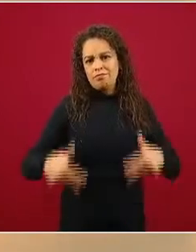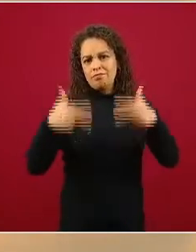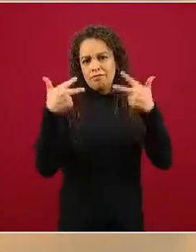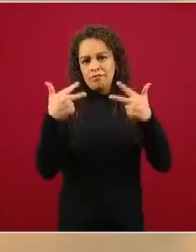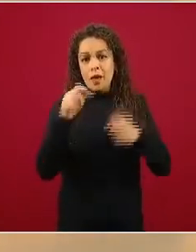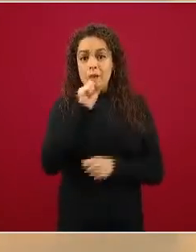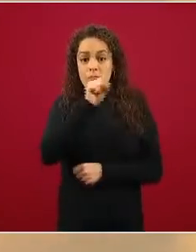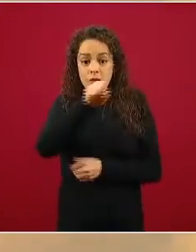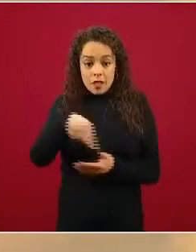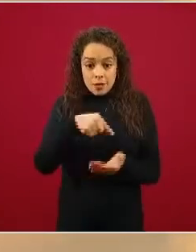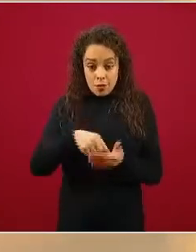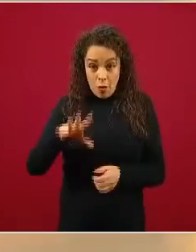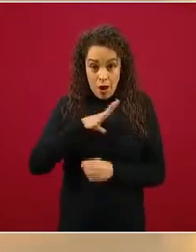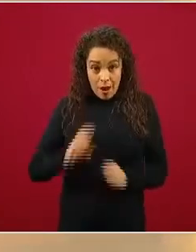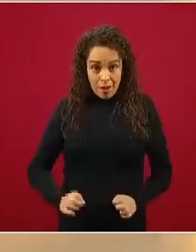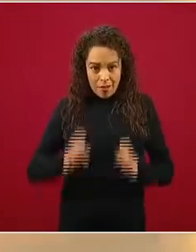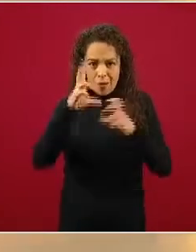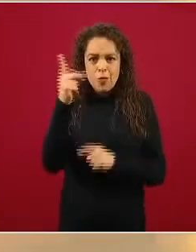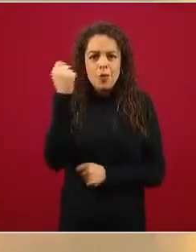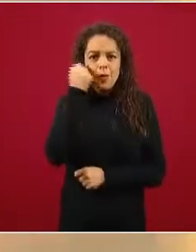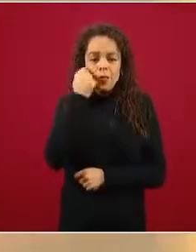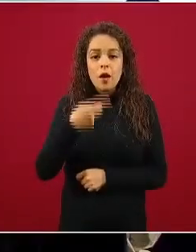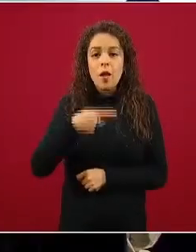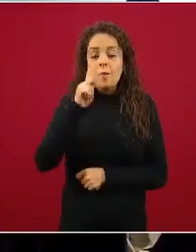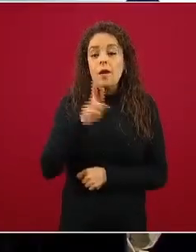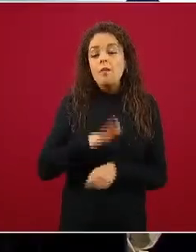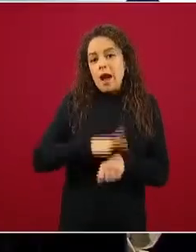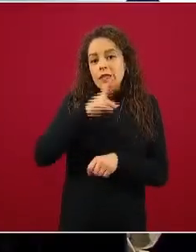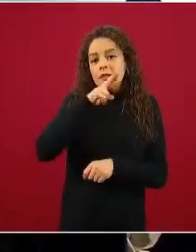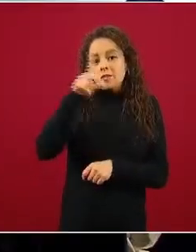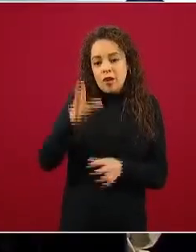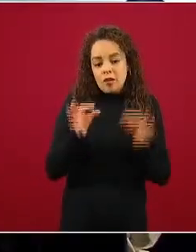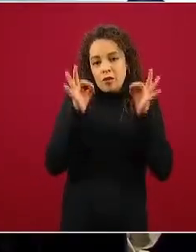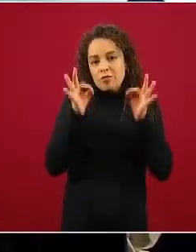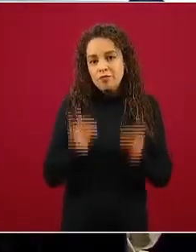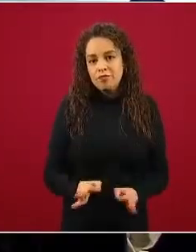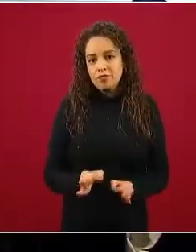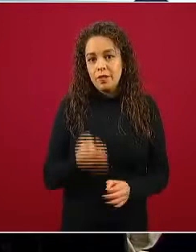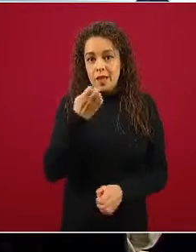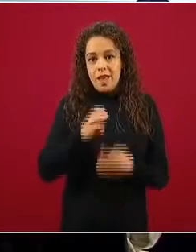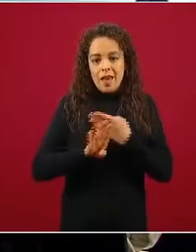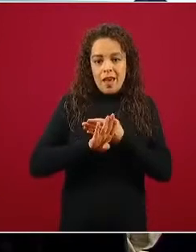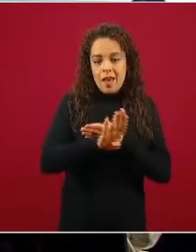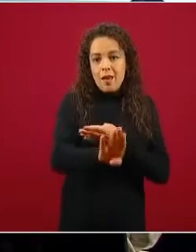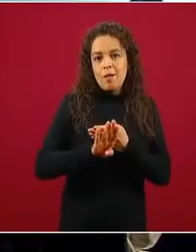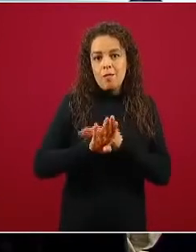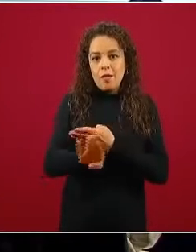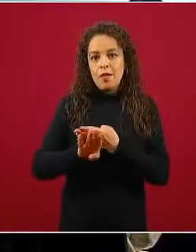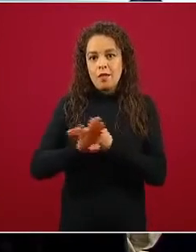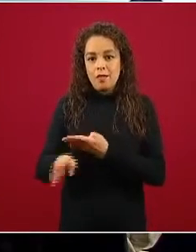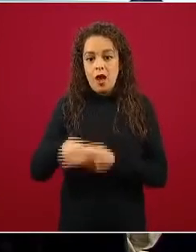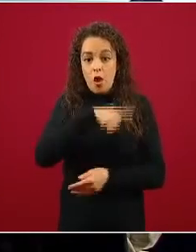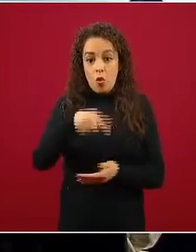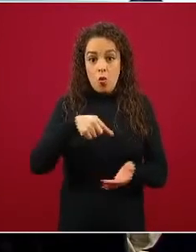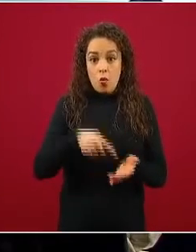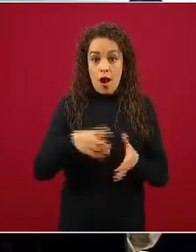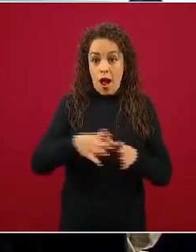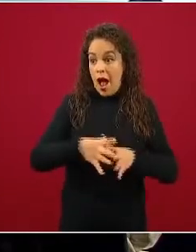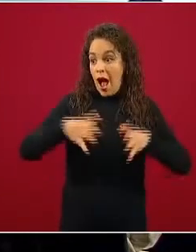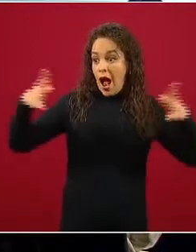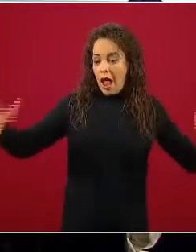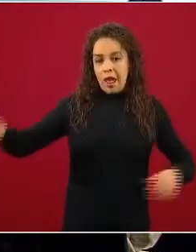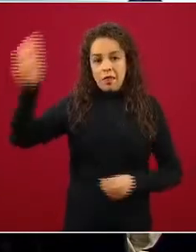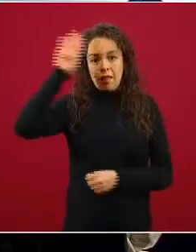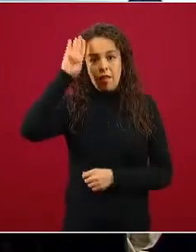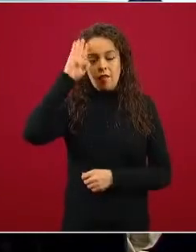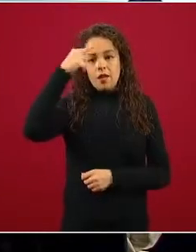porque es mucho mejor, es más eficiente y además pues evita tener espacios tan grandes para